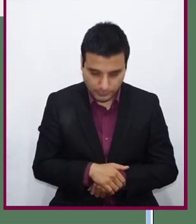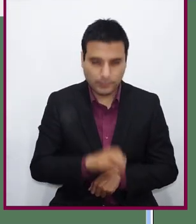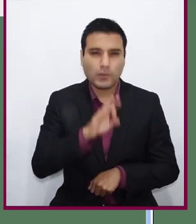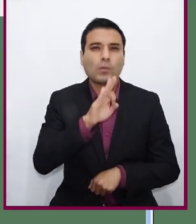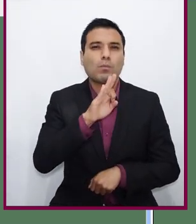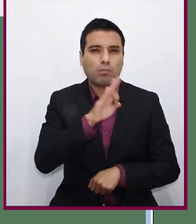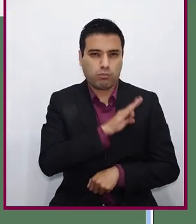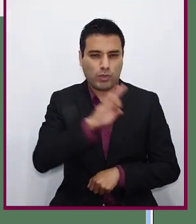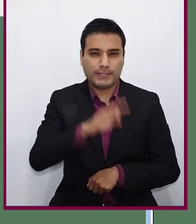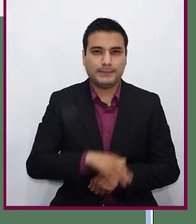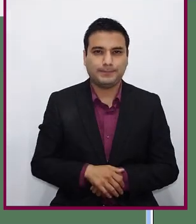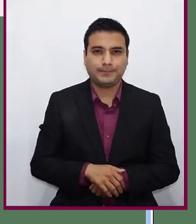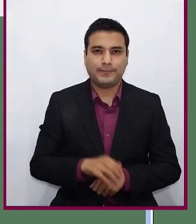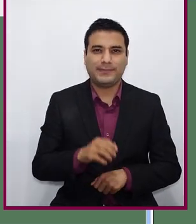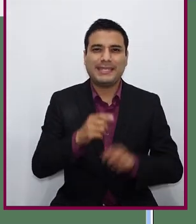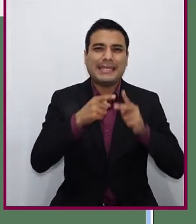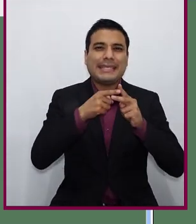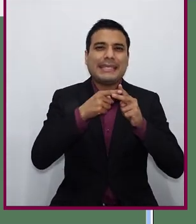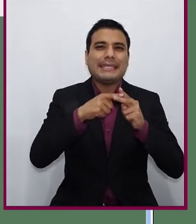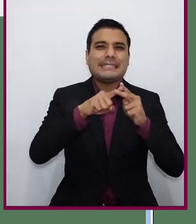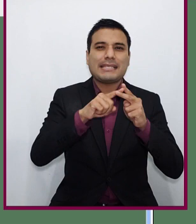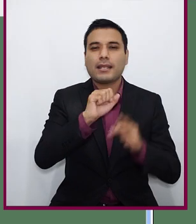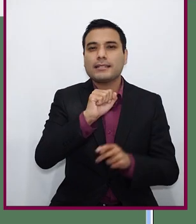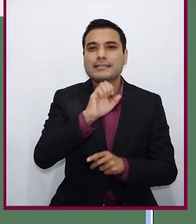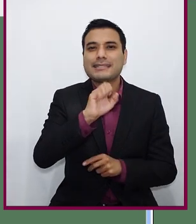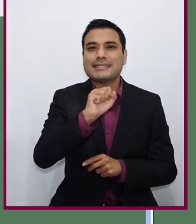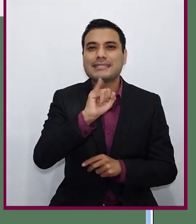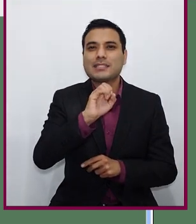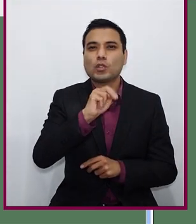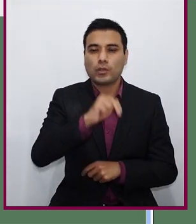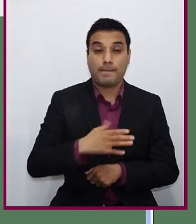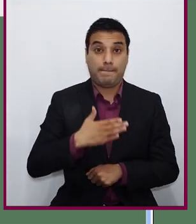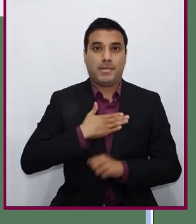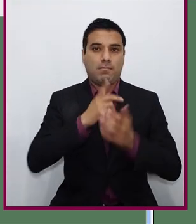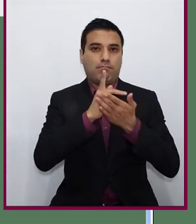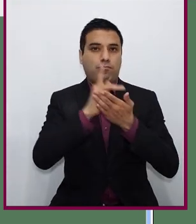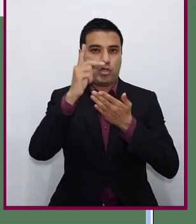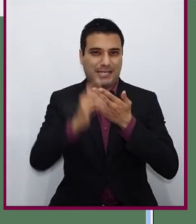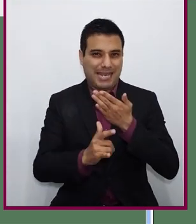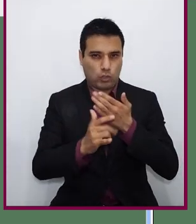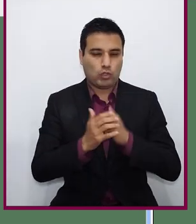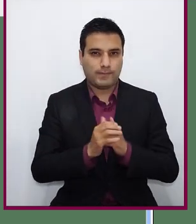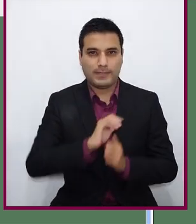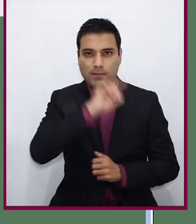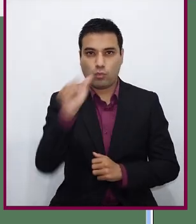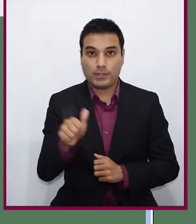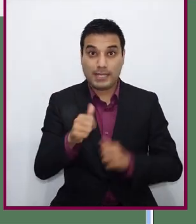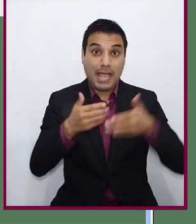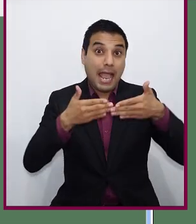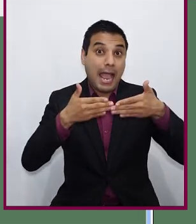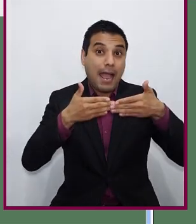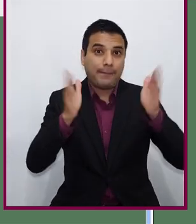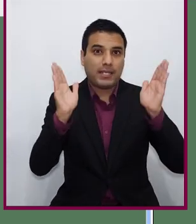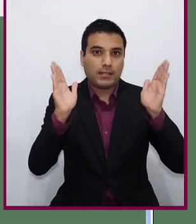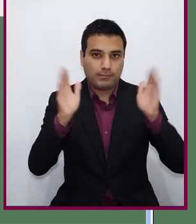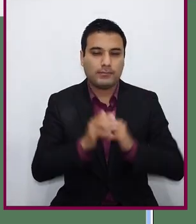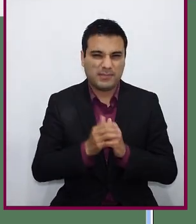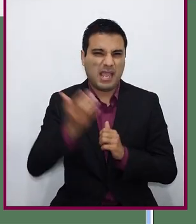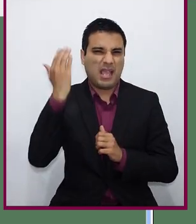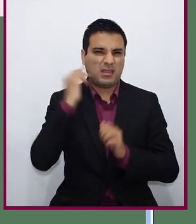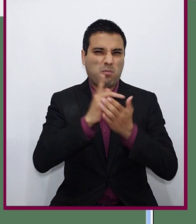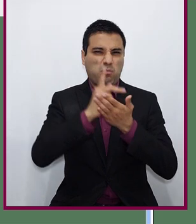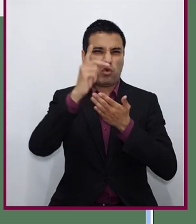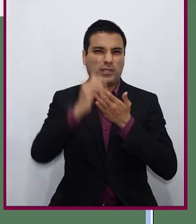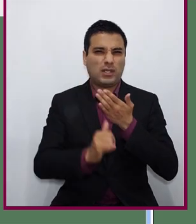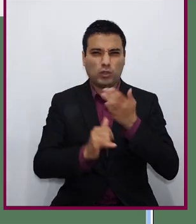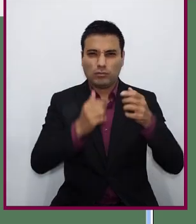son abril para abrir un proyecto que previamente habían guardado en el sitio también si lo prefieren pueden